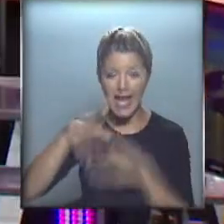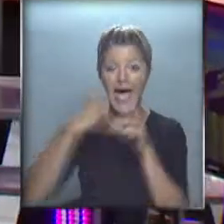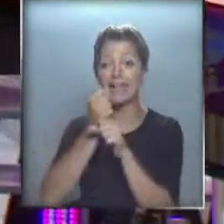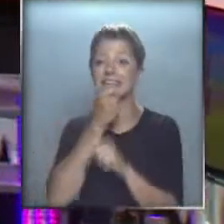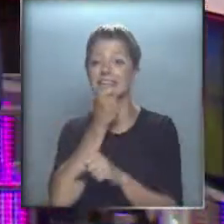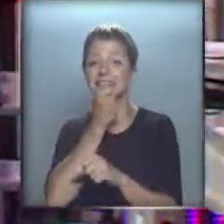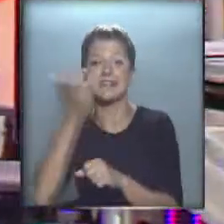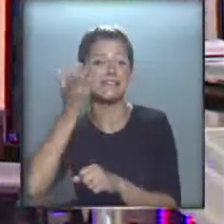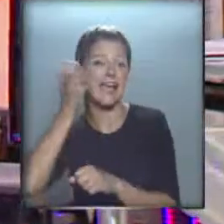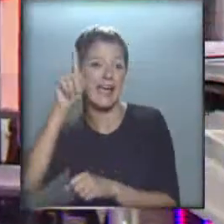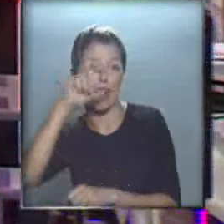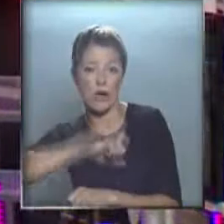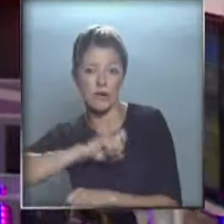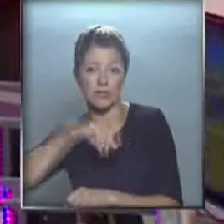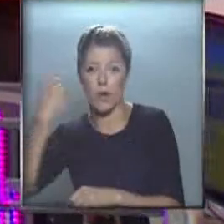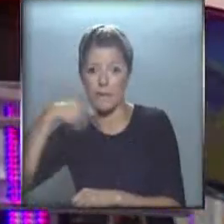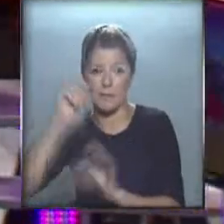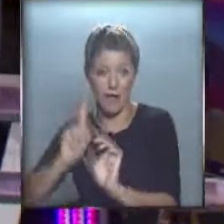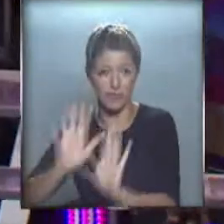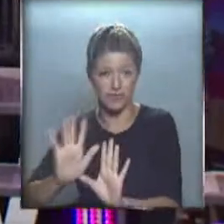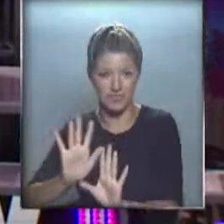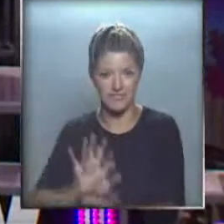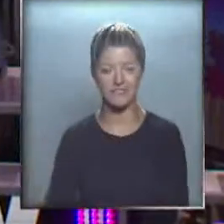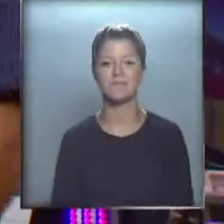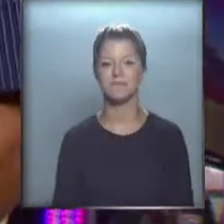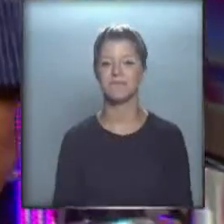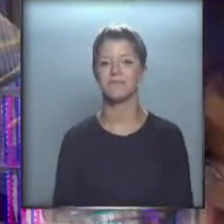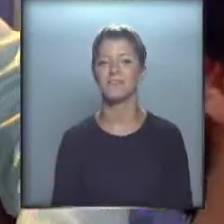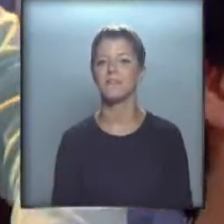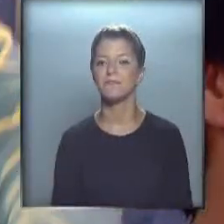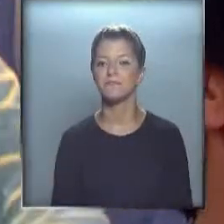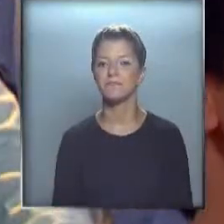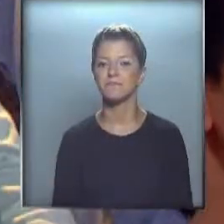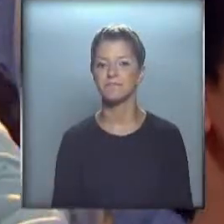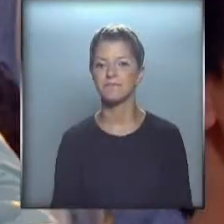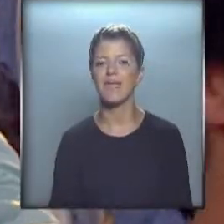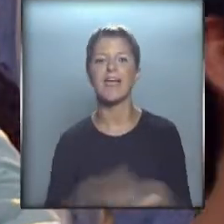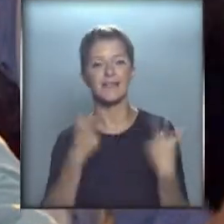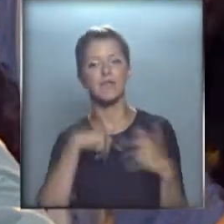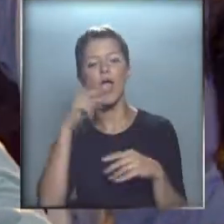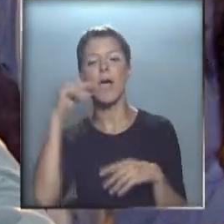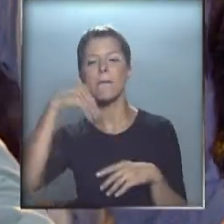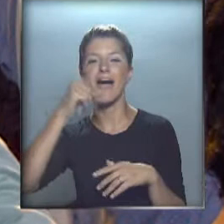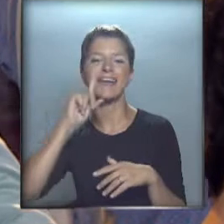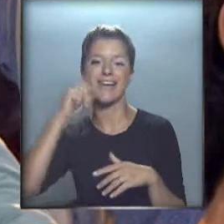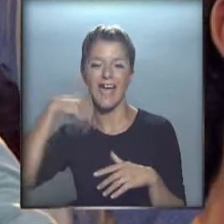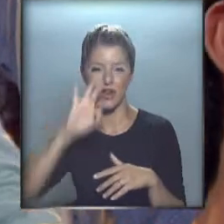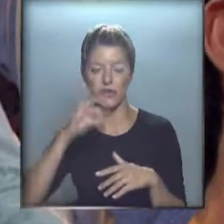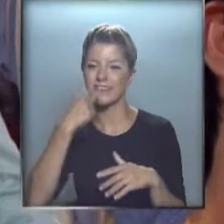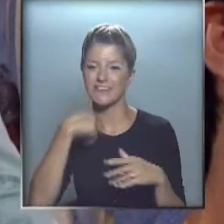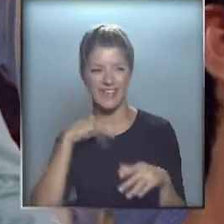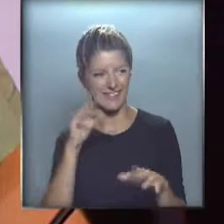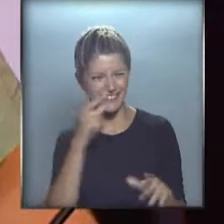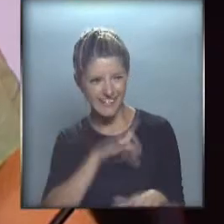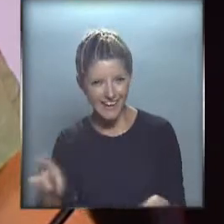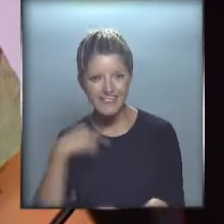en Corrientes es un bicho autor. 442 tranqui, ¿no? Okay. No iba con todo. Qué loco que el Facebook ayude a... Sí.